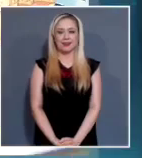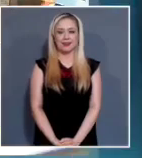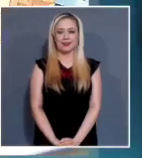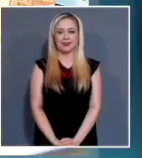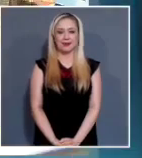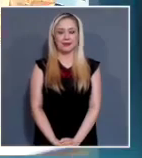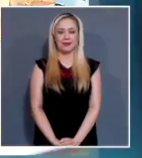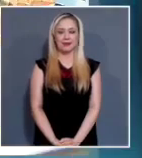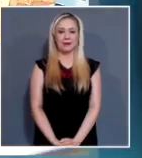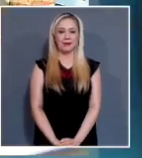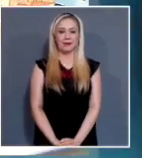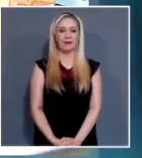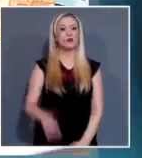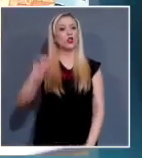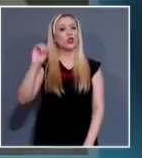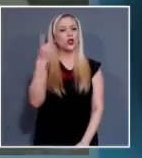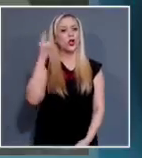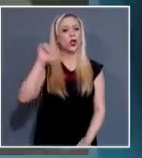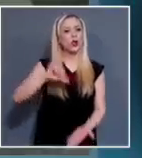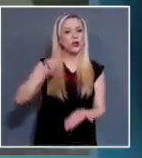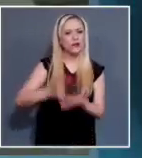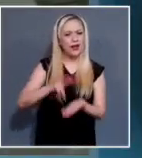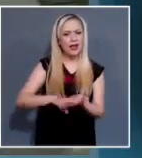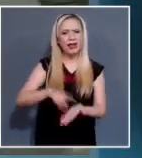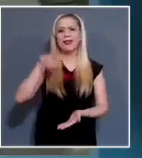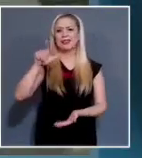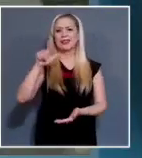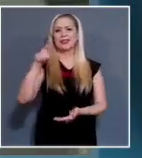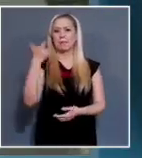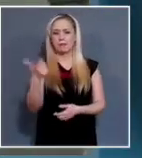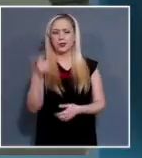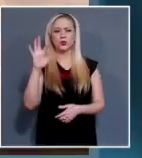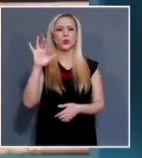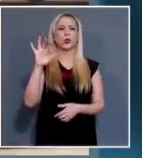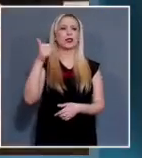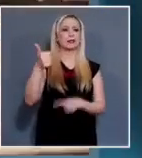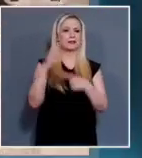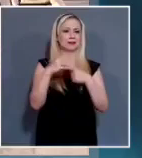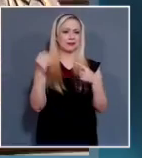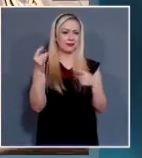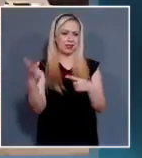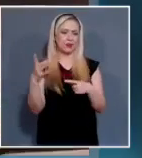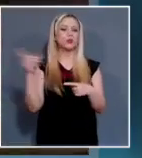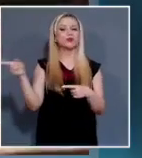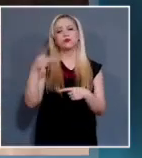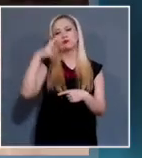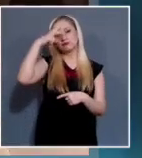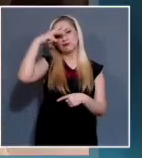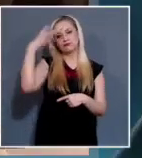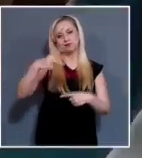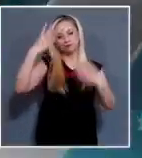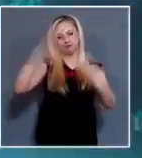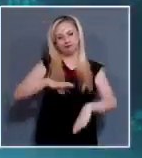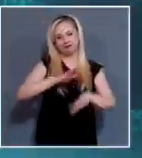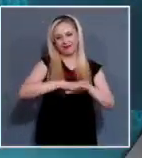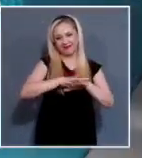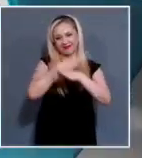El tipo de cambio se ubicó en 17 pesos con 56 centavos por dólar, de acuerdo con información del Banco de